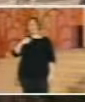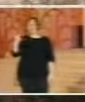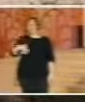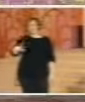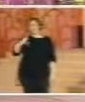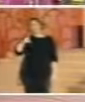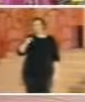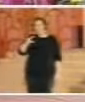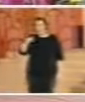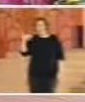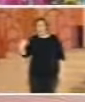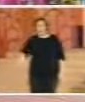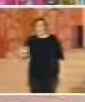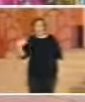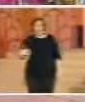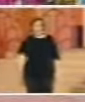Agüita. No.